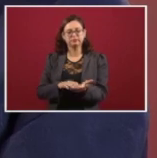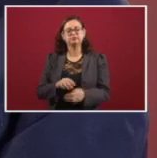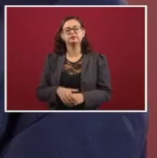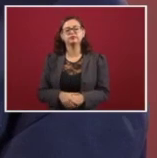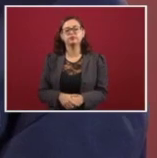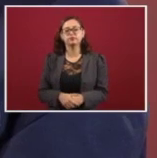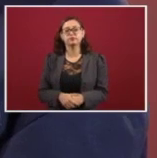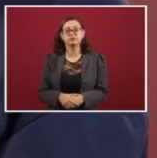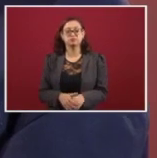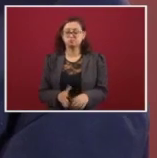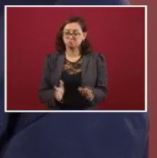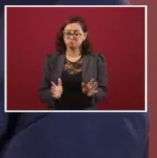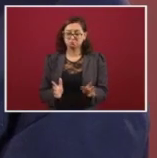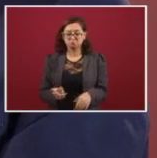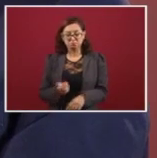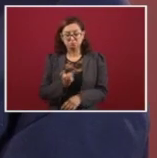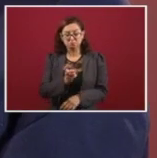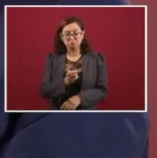Eso,